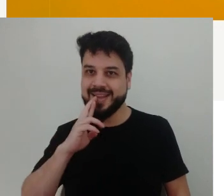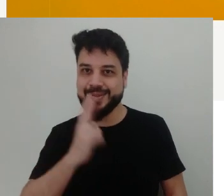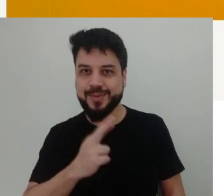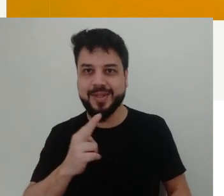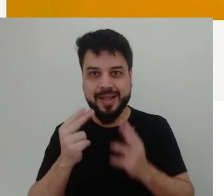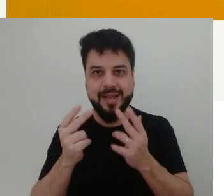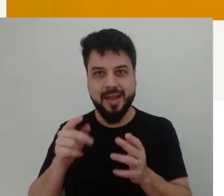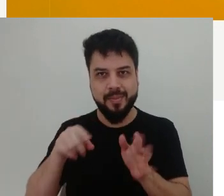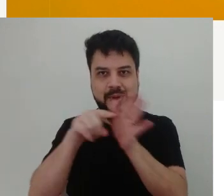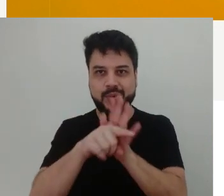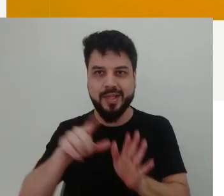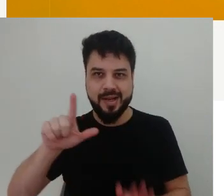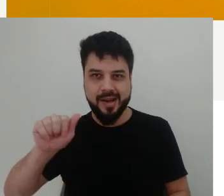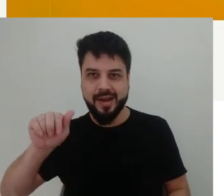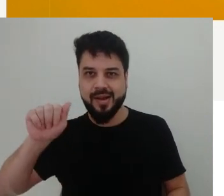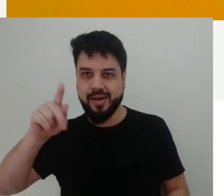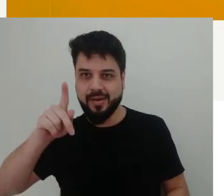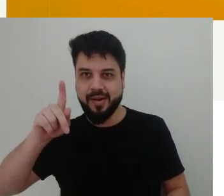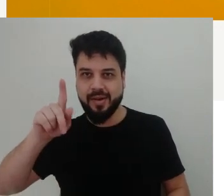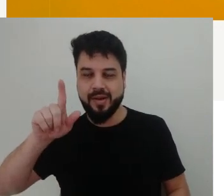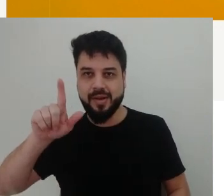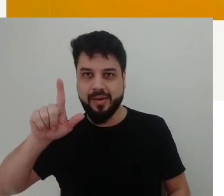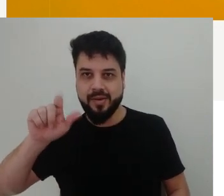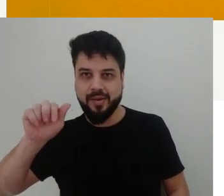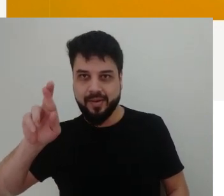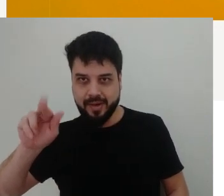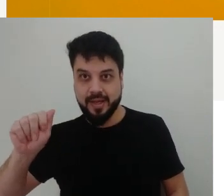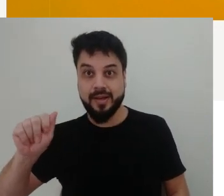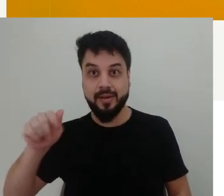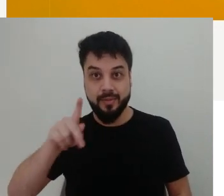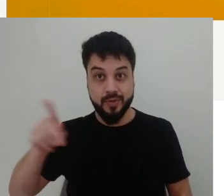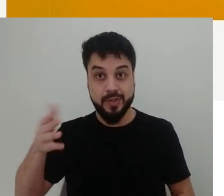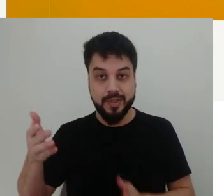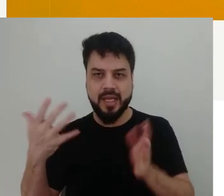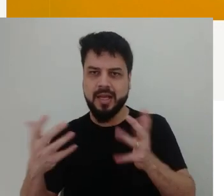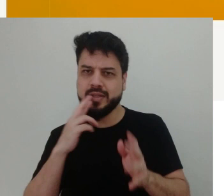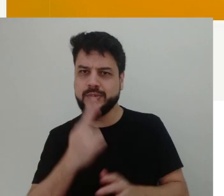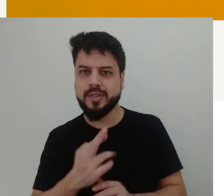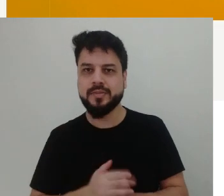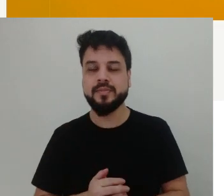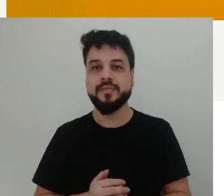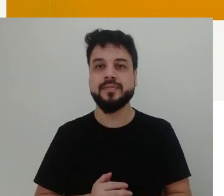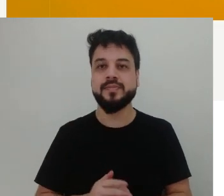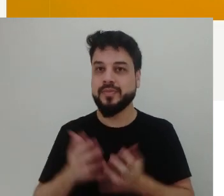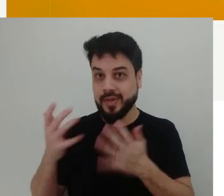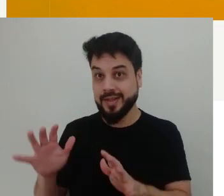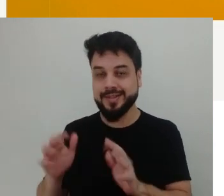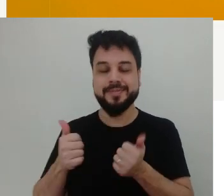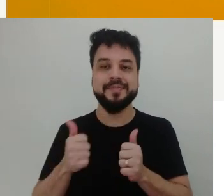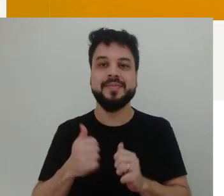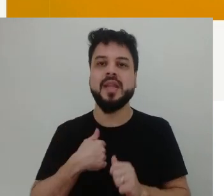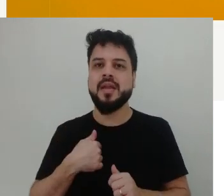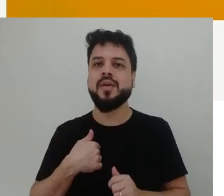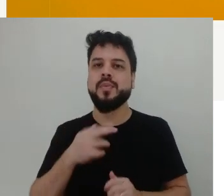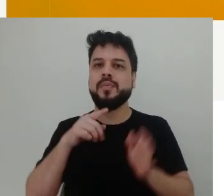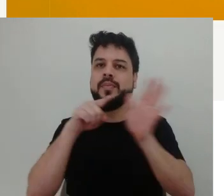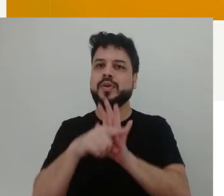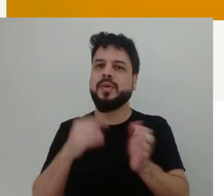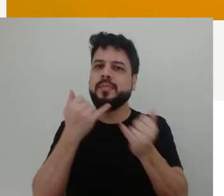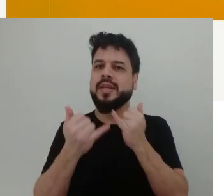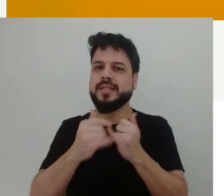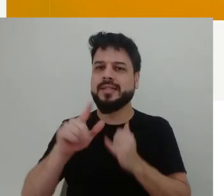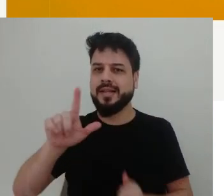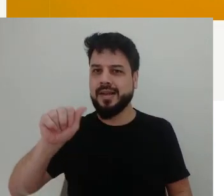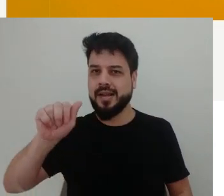diálogo, tudo isso que vocês mesmos falaram. Bom, vou ler aqui. A Maria quer falar. Pode falar, María.